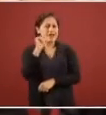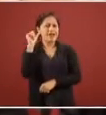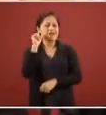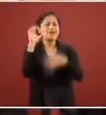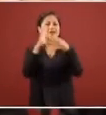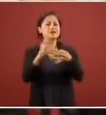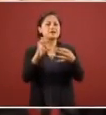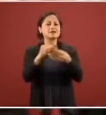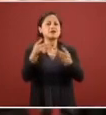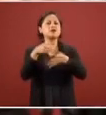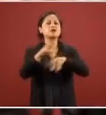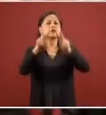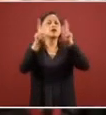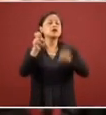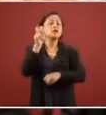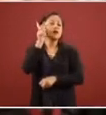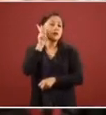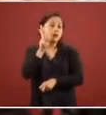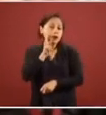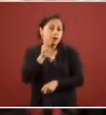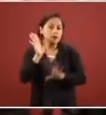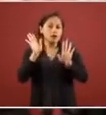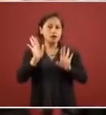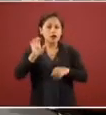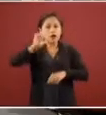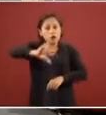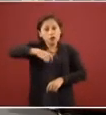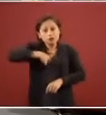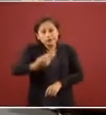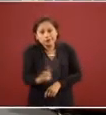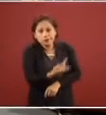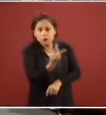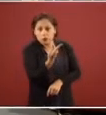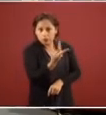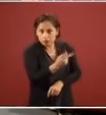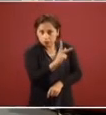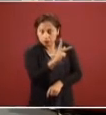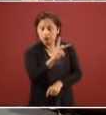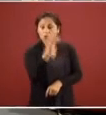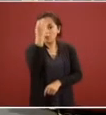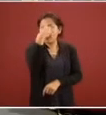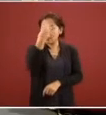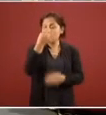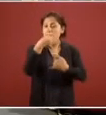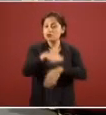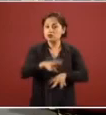¿Hoy podría expresar algo respecto a Assange? Gracias.